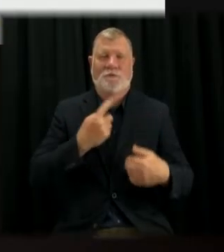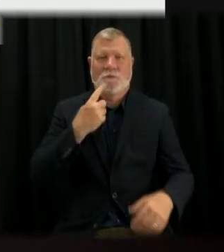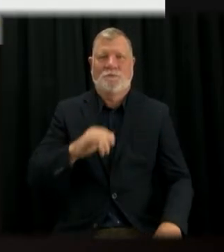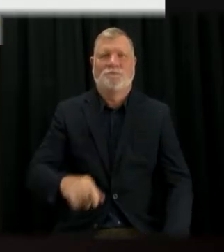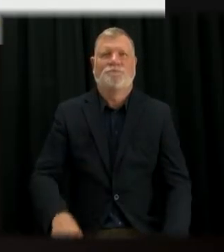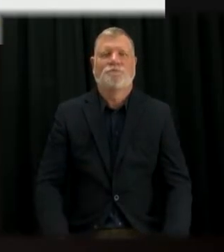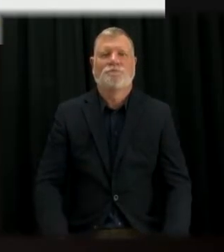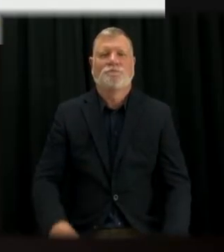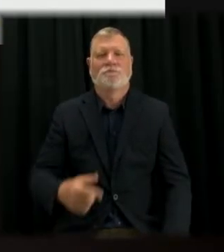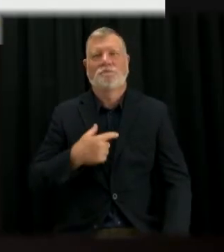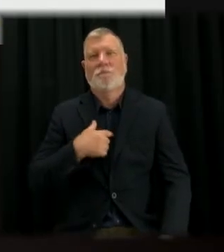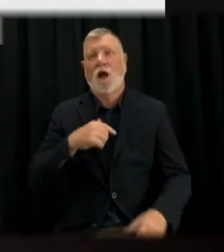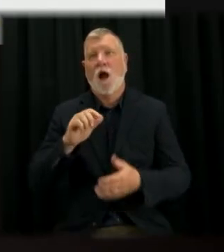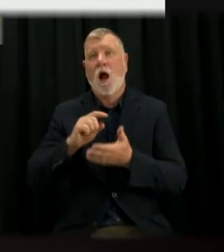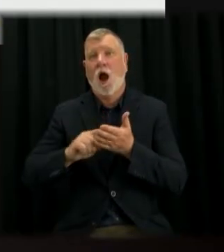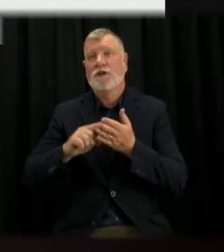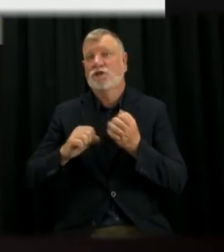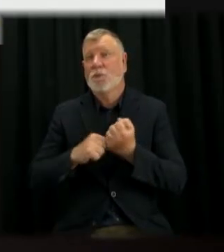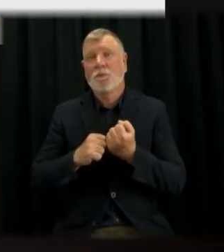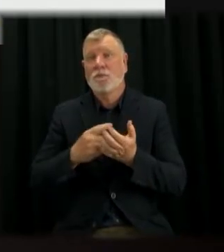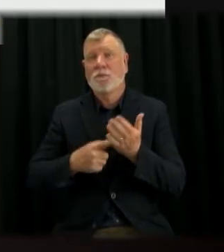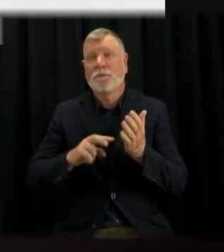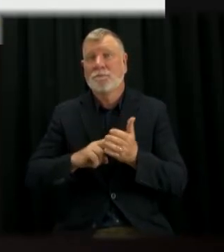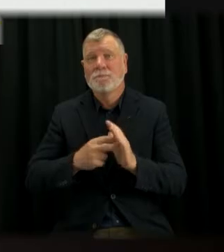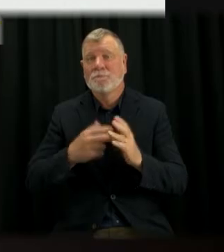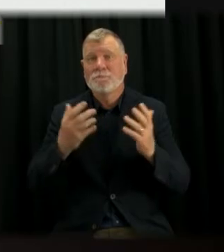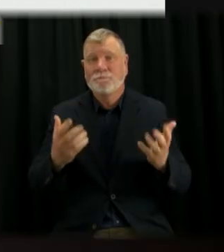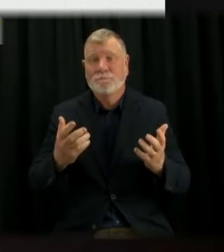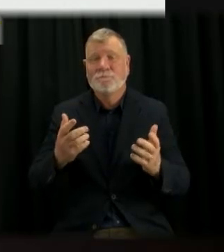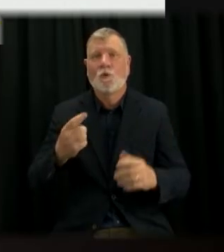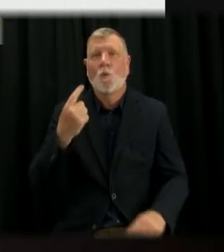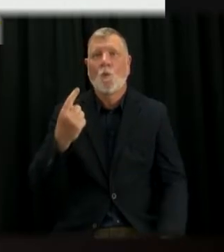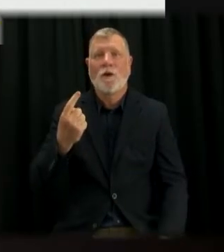mano. Cuando hablo de los apoyos de las auditorías,